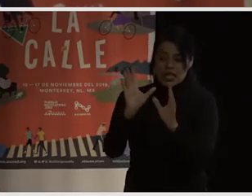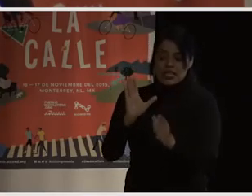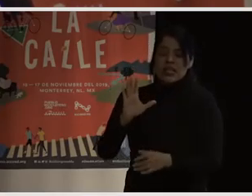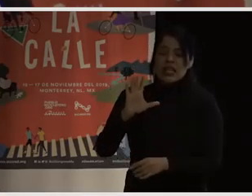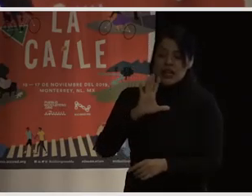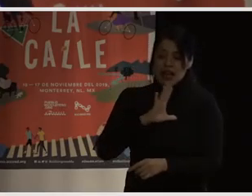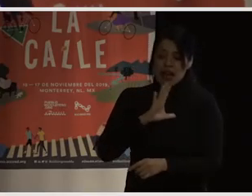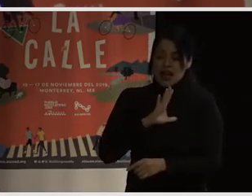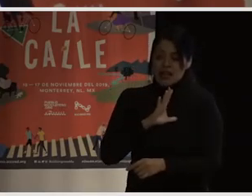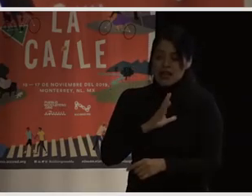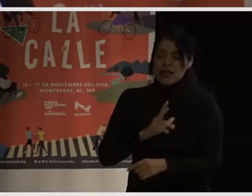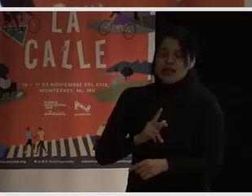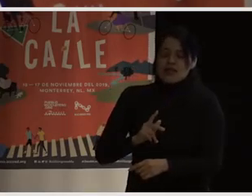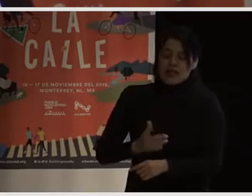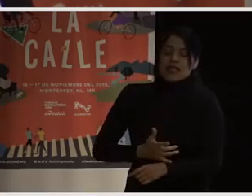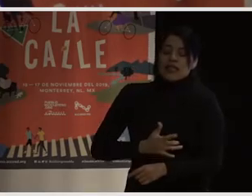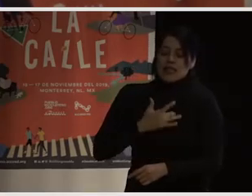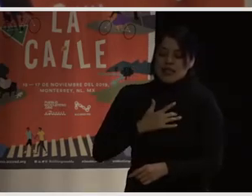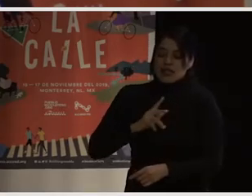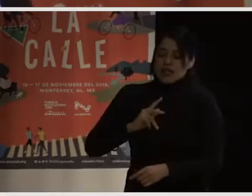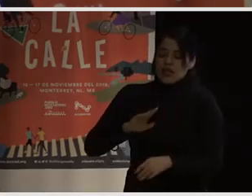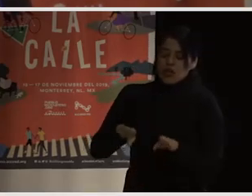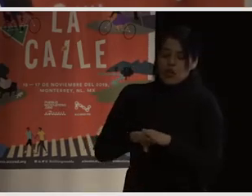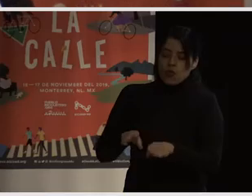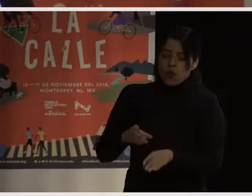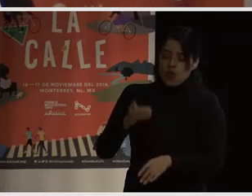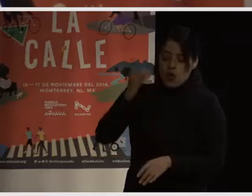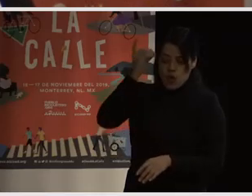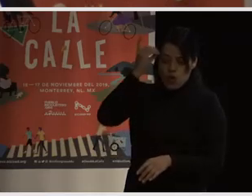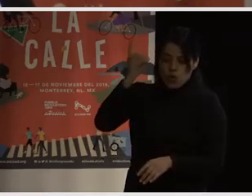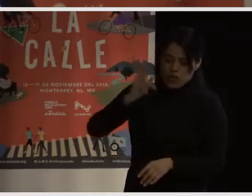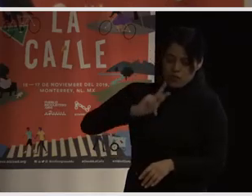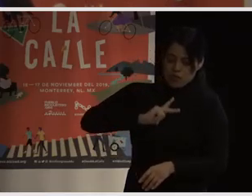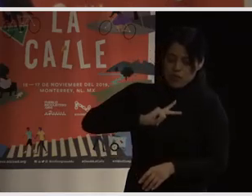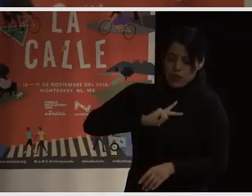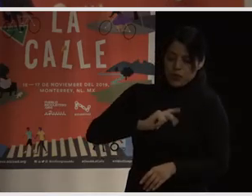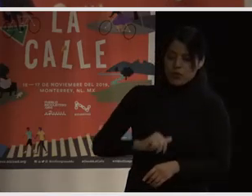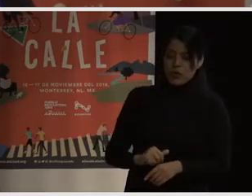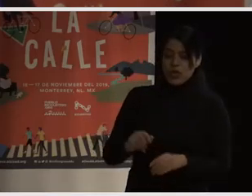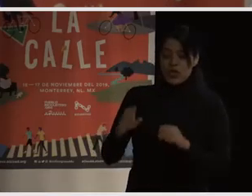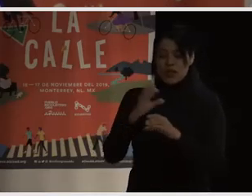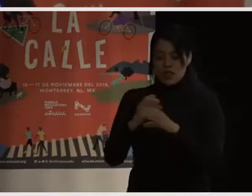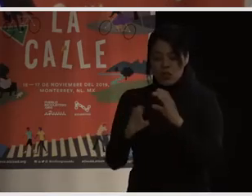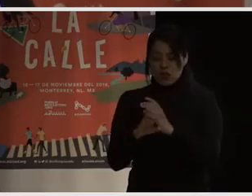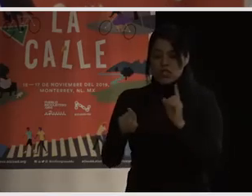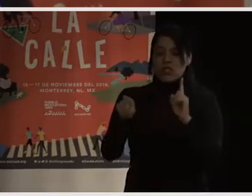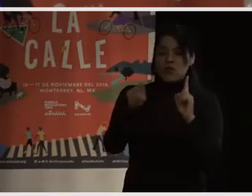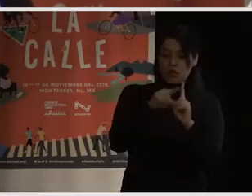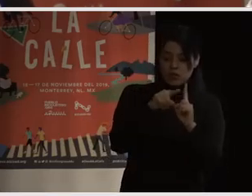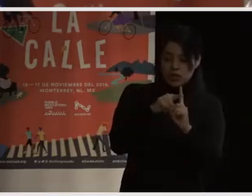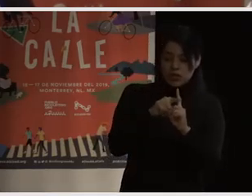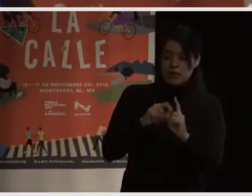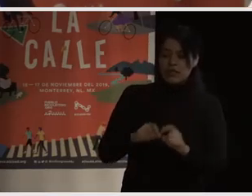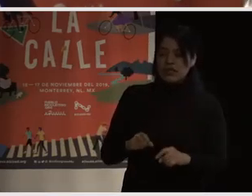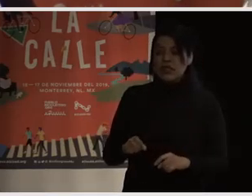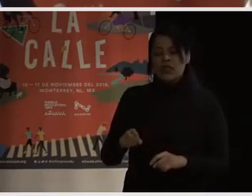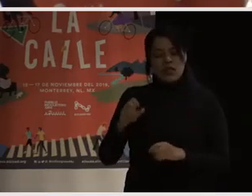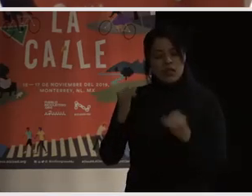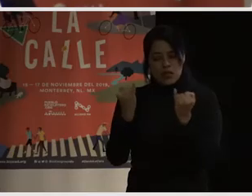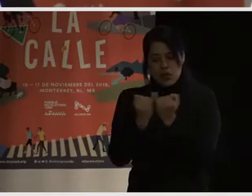de las cosas que creemos que pueden ser positivas y también muy importante es que así como también los